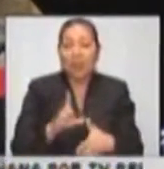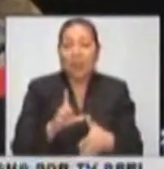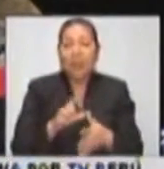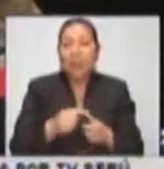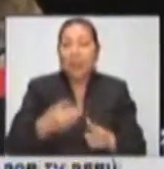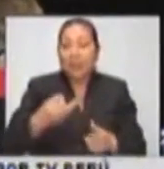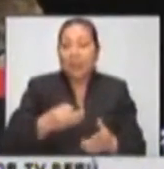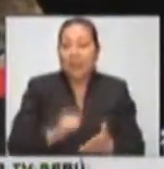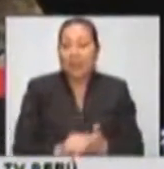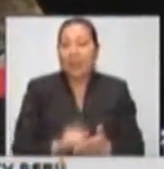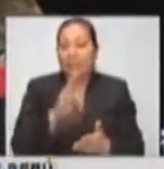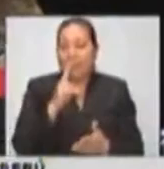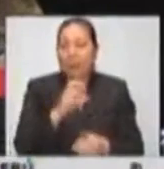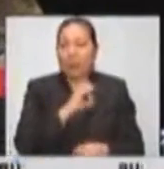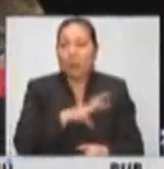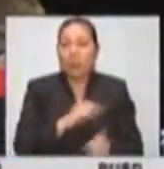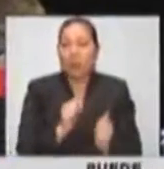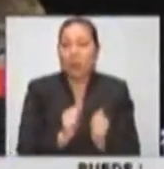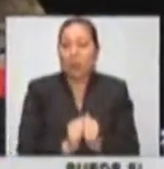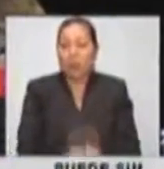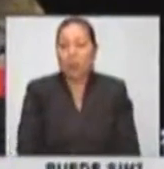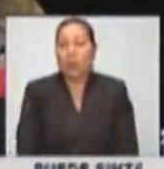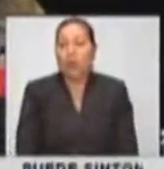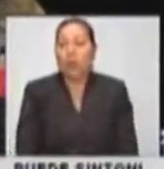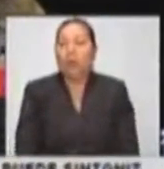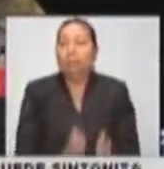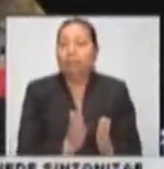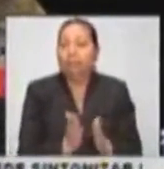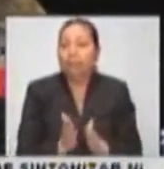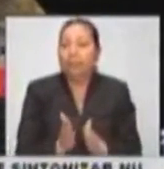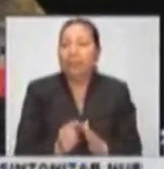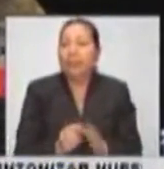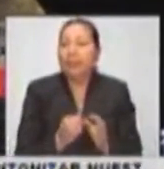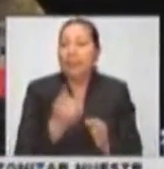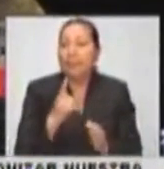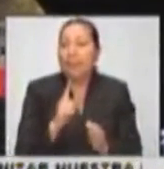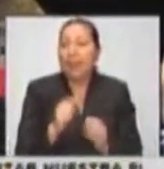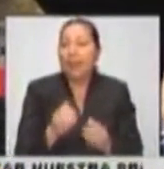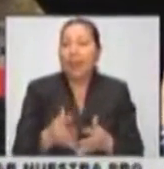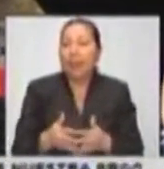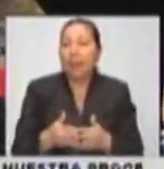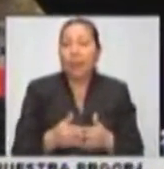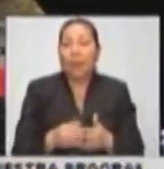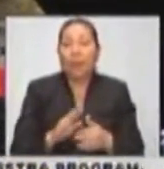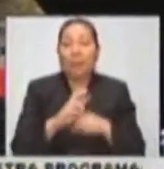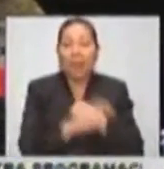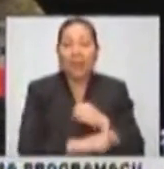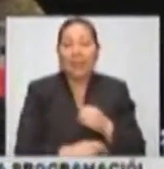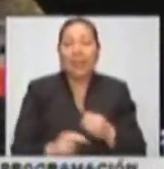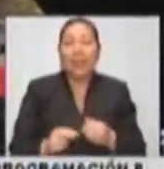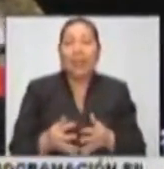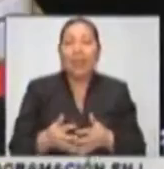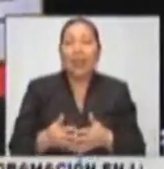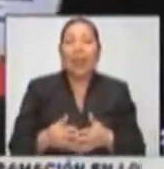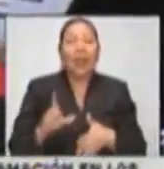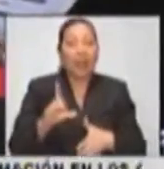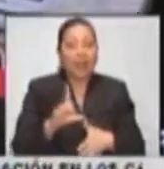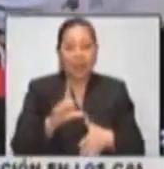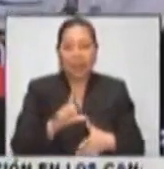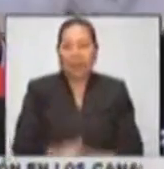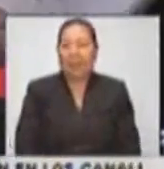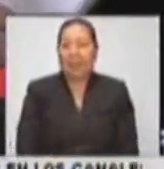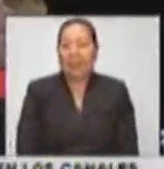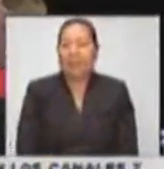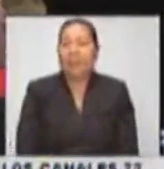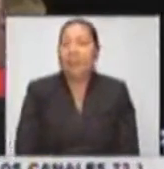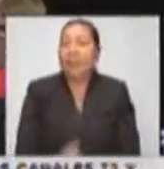tema específico de Perú, Chile, con esta organización específica para Latinoamérica. Siguiente, por favor.